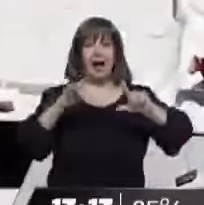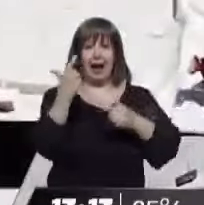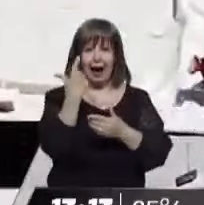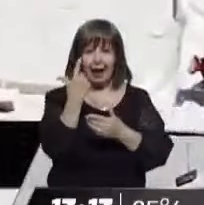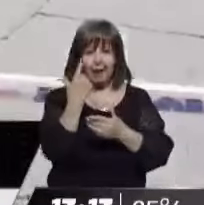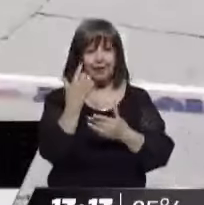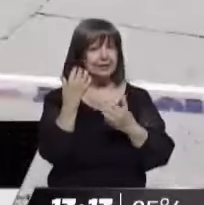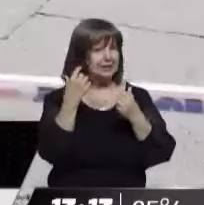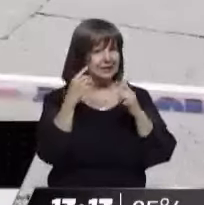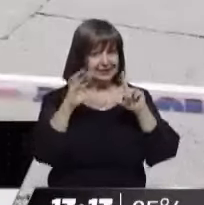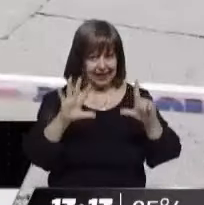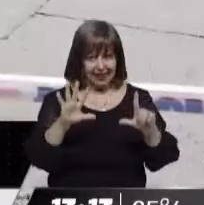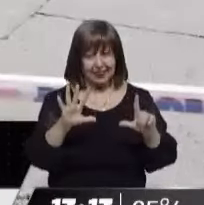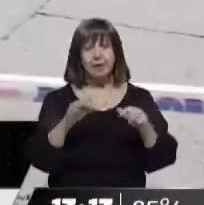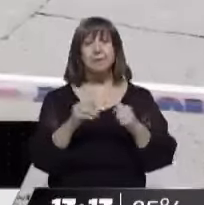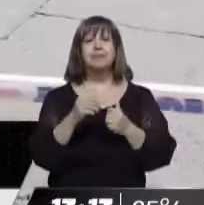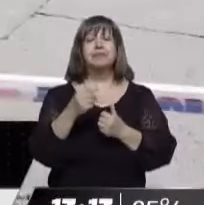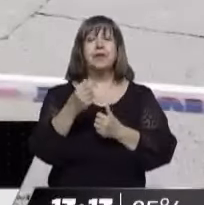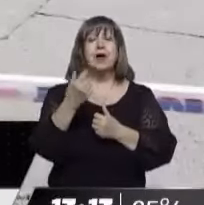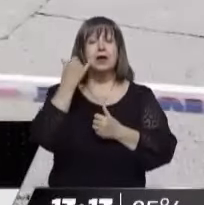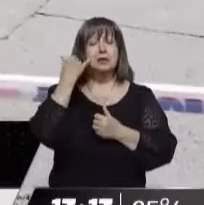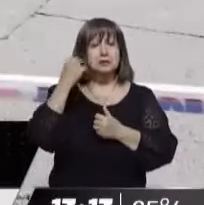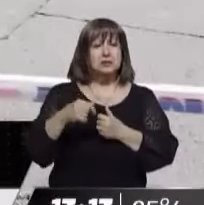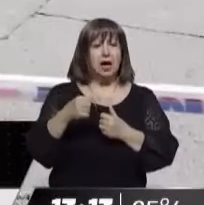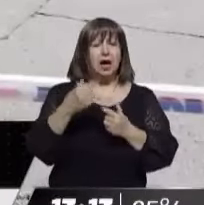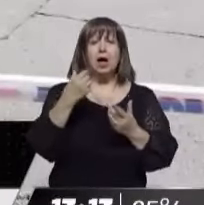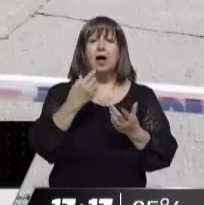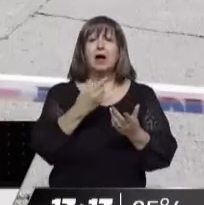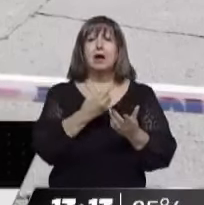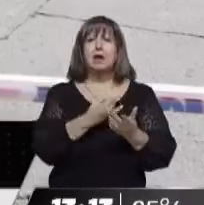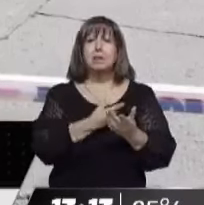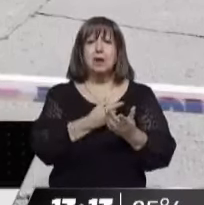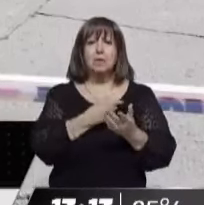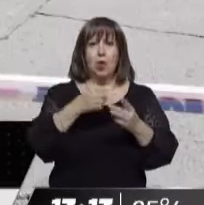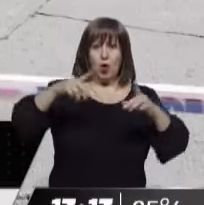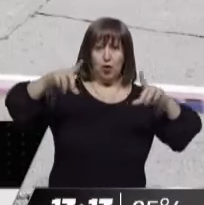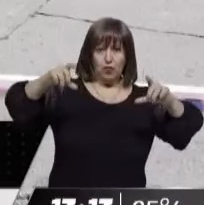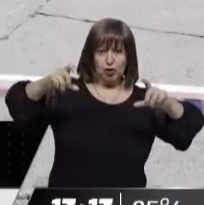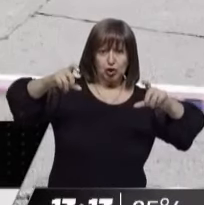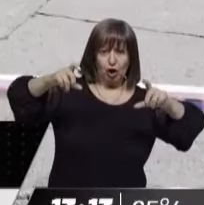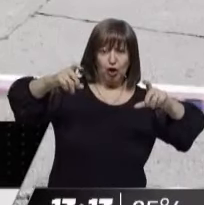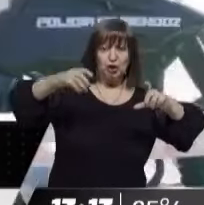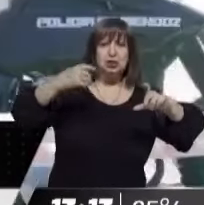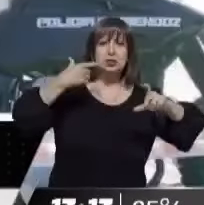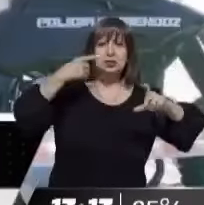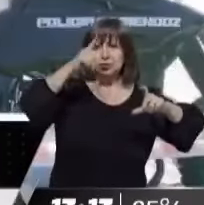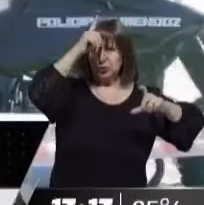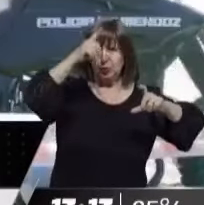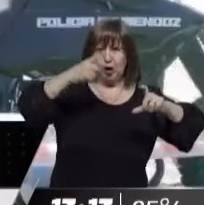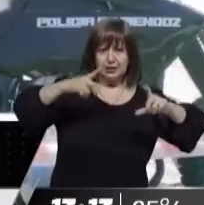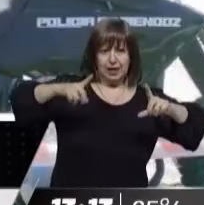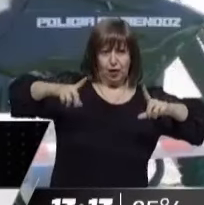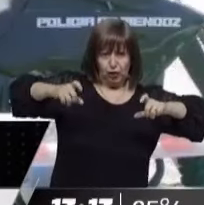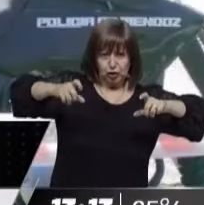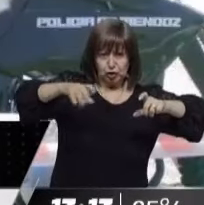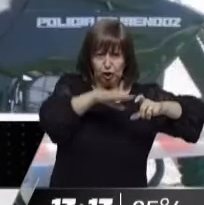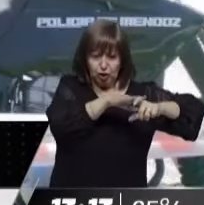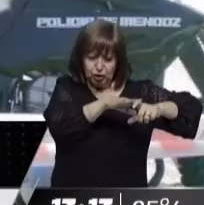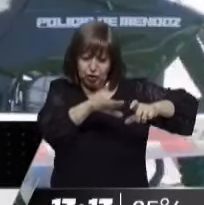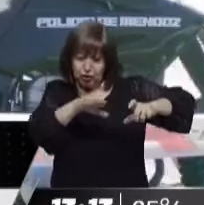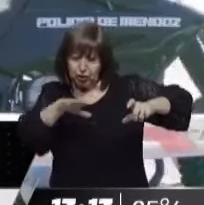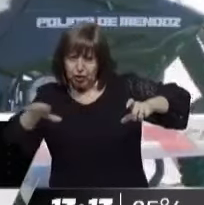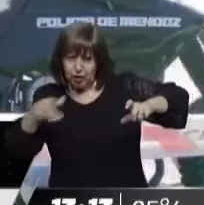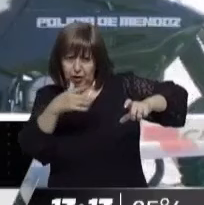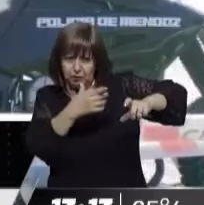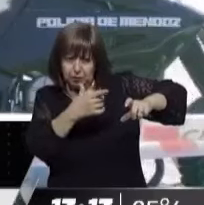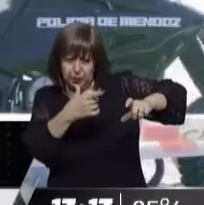vivienda. Solo en esta vivienda. Fíjate que todo el arsenal se ve en esas imágenes que tenemos que están en el suelo, digamos, sobre unas mantas,